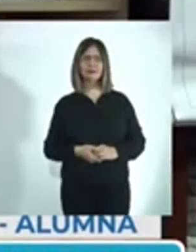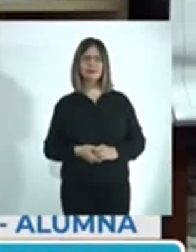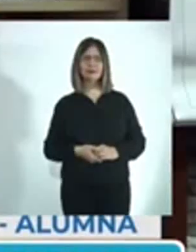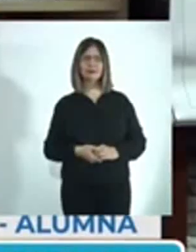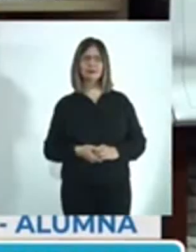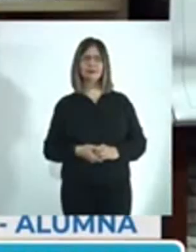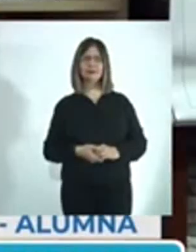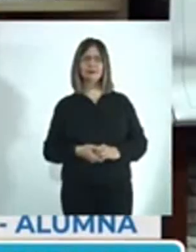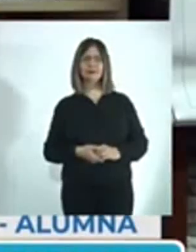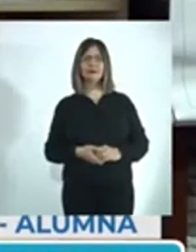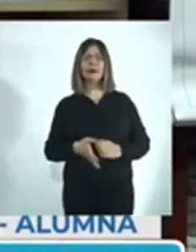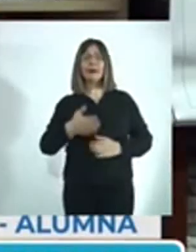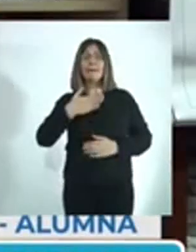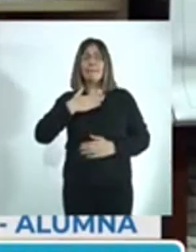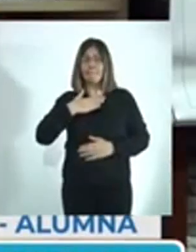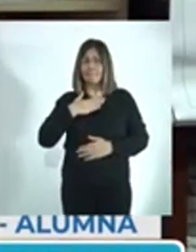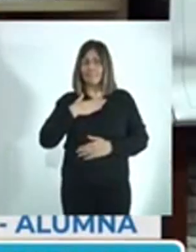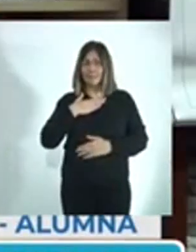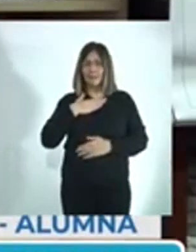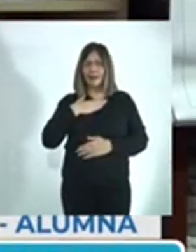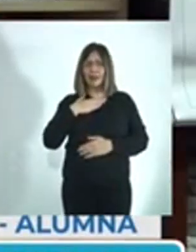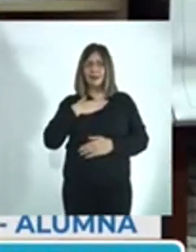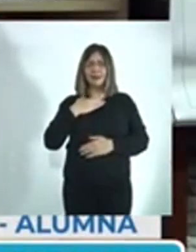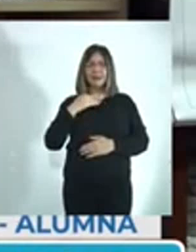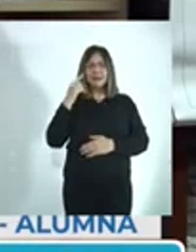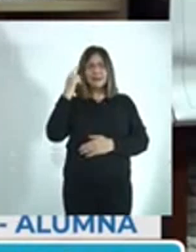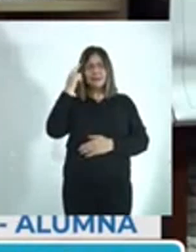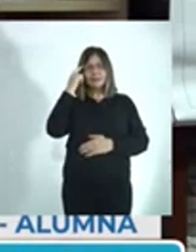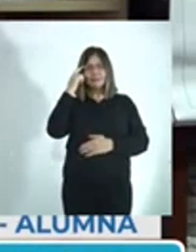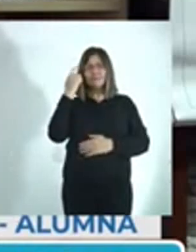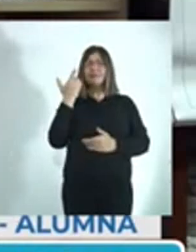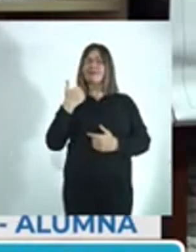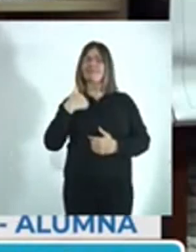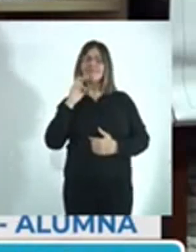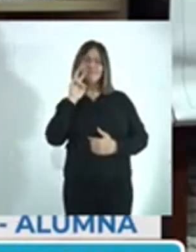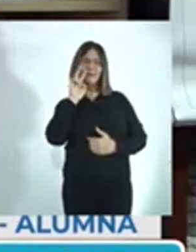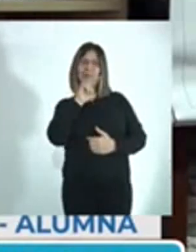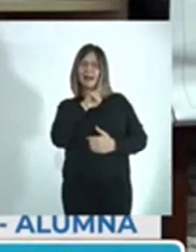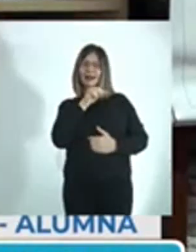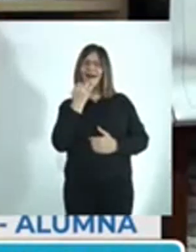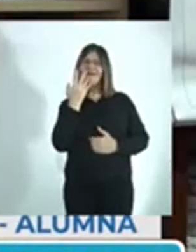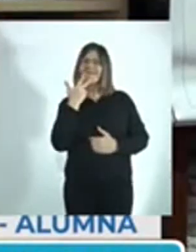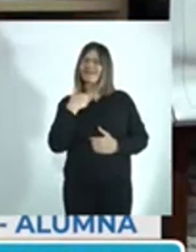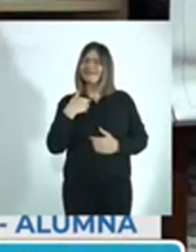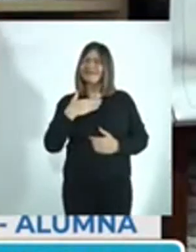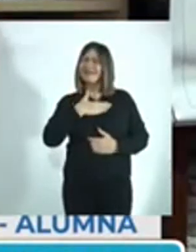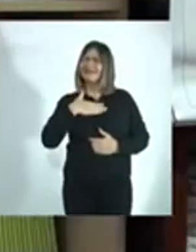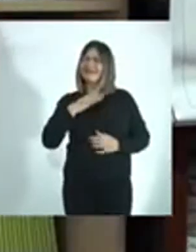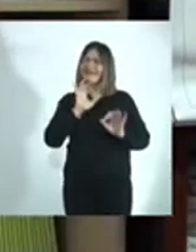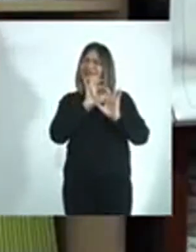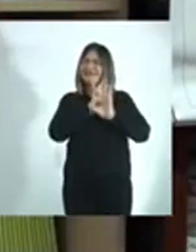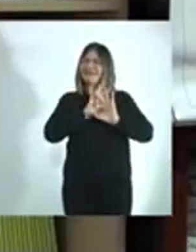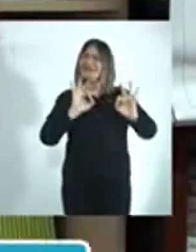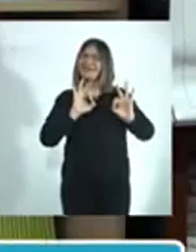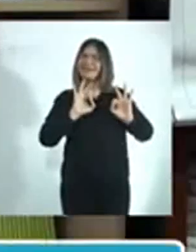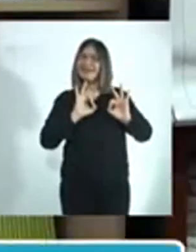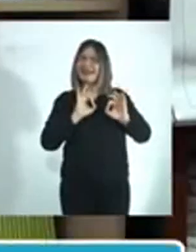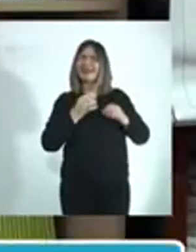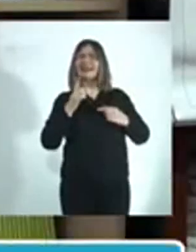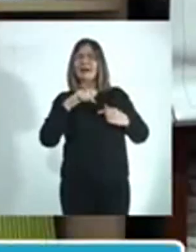Y a mí me da una gran felicidad porque y un